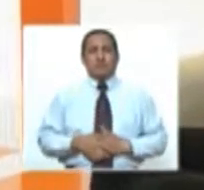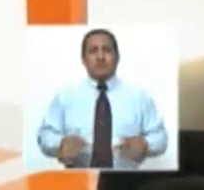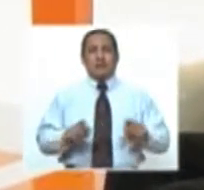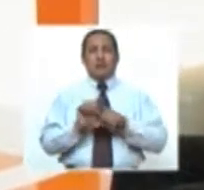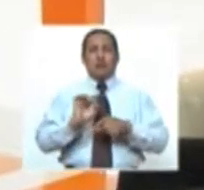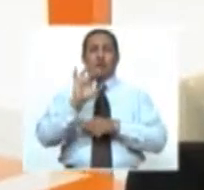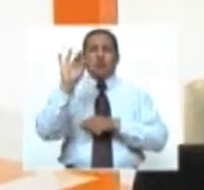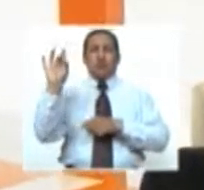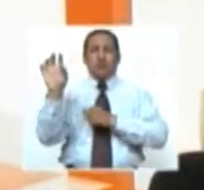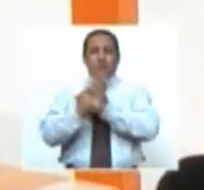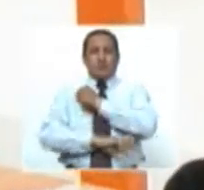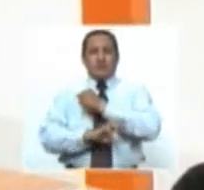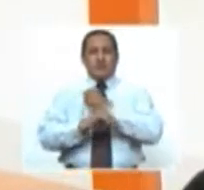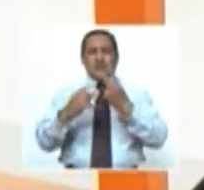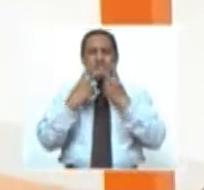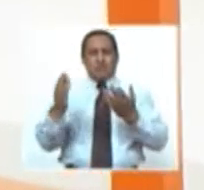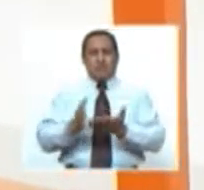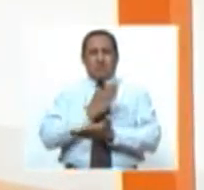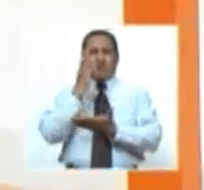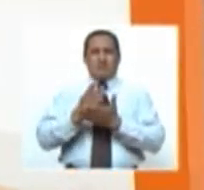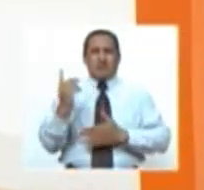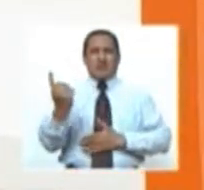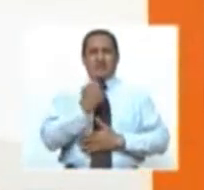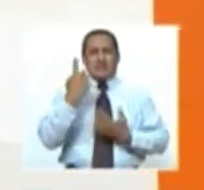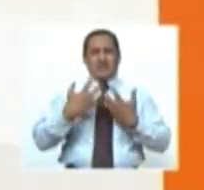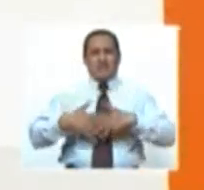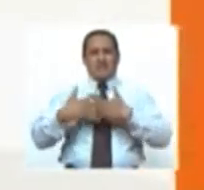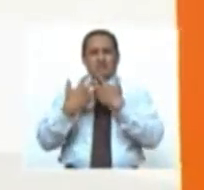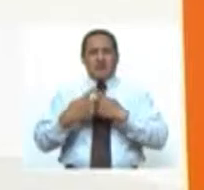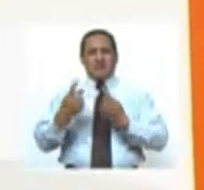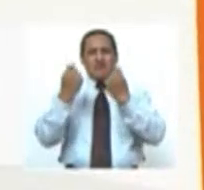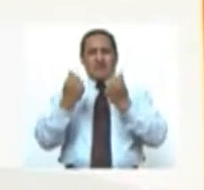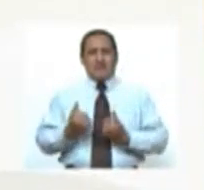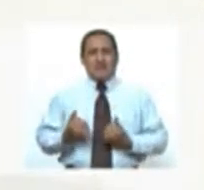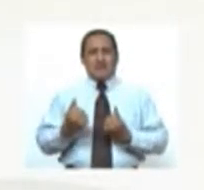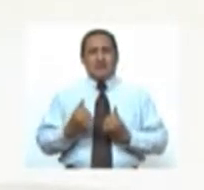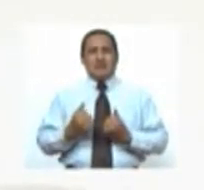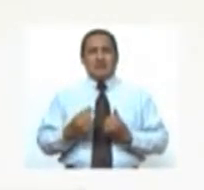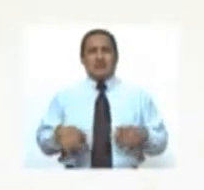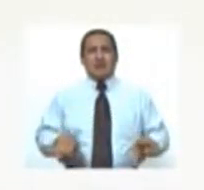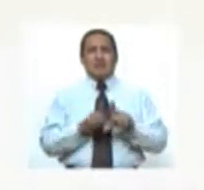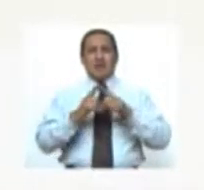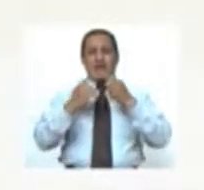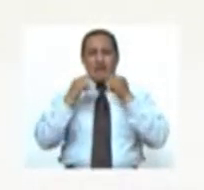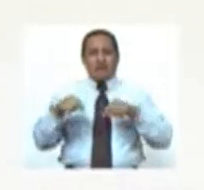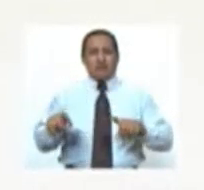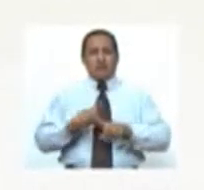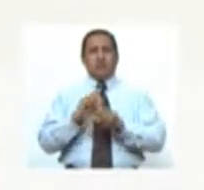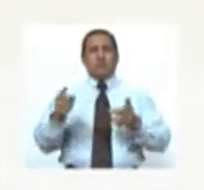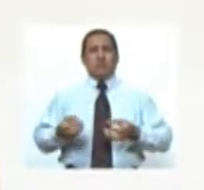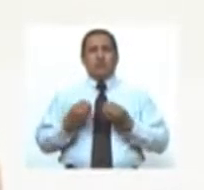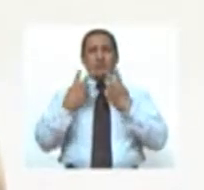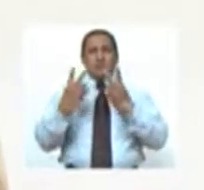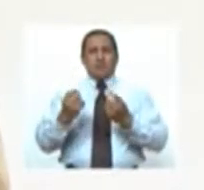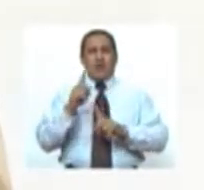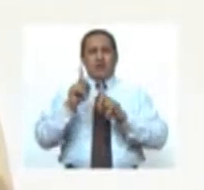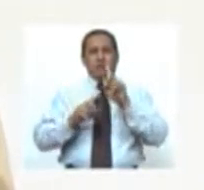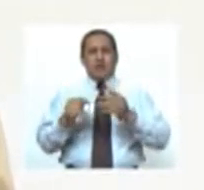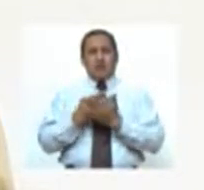trabajo de elaboración del reglamento, en su promulgación y en el inicio de la adecuación de las entidades públicas o privadas,